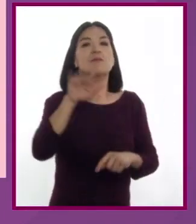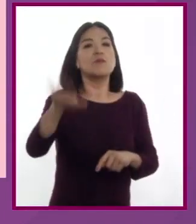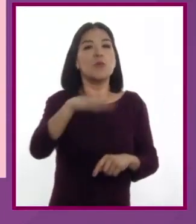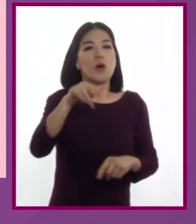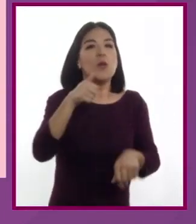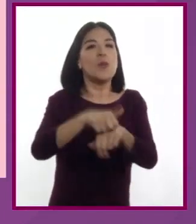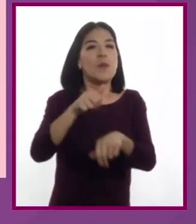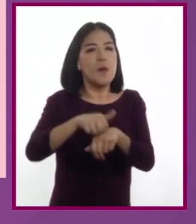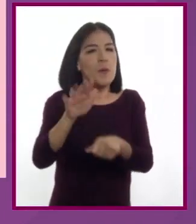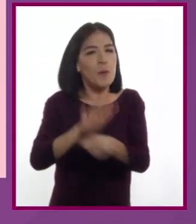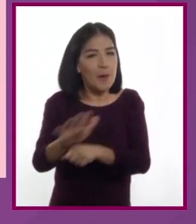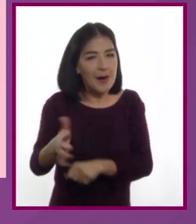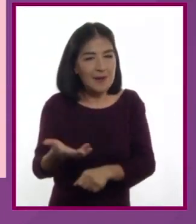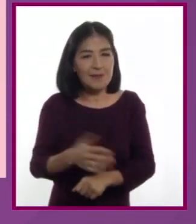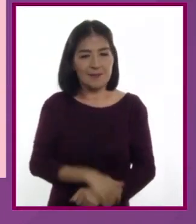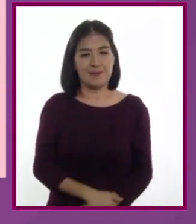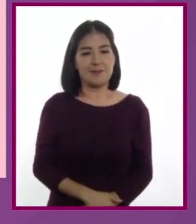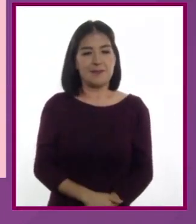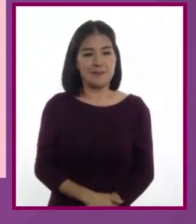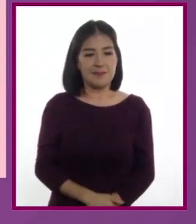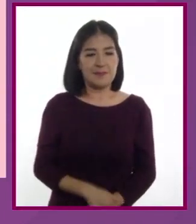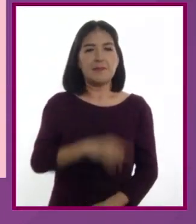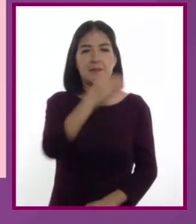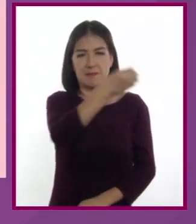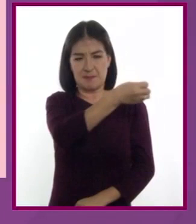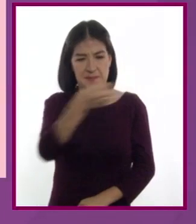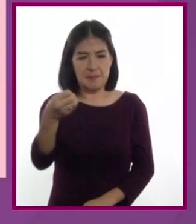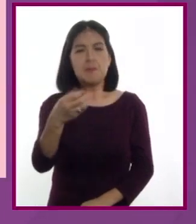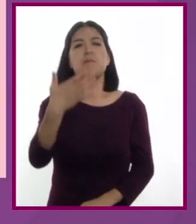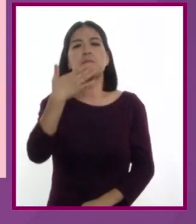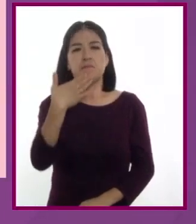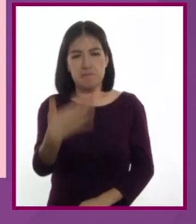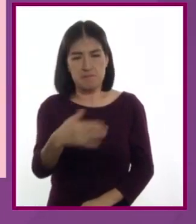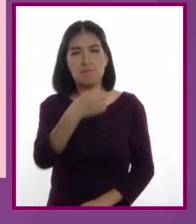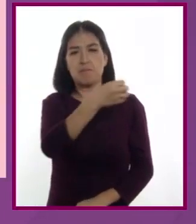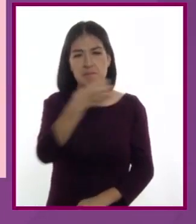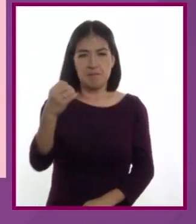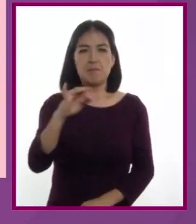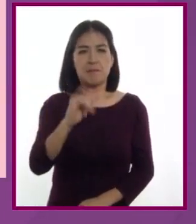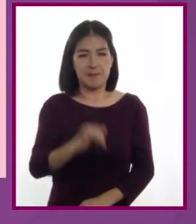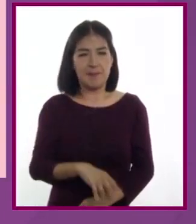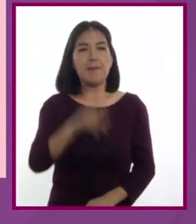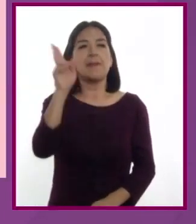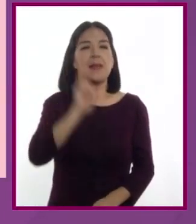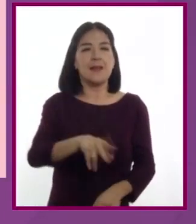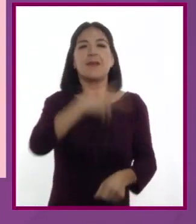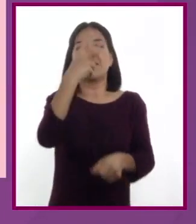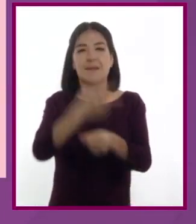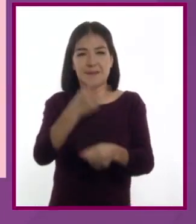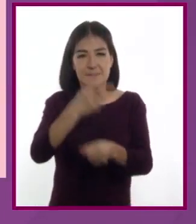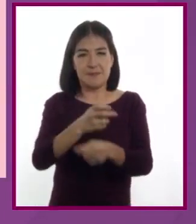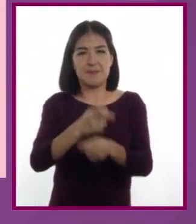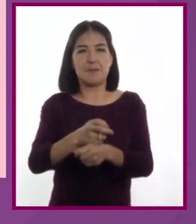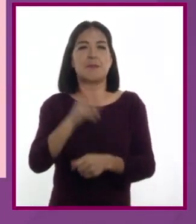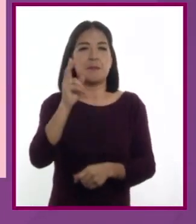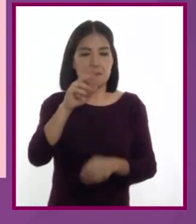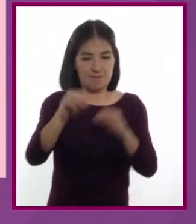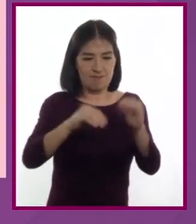buscamos. Es correcto el planteamiento de Angélica. Vamos al segundo paso para resolver la